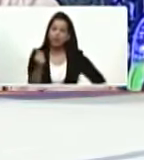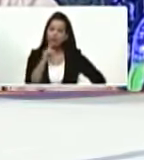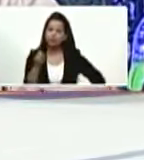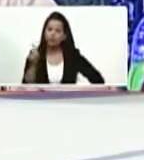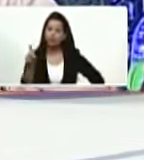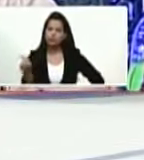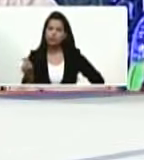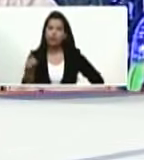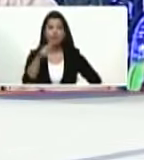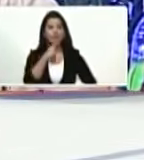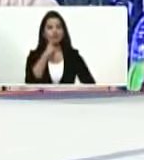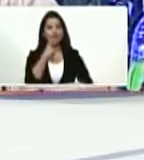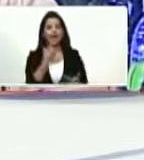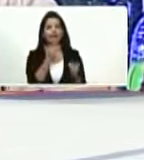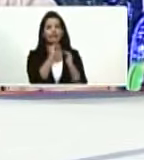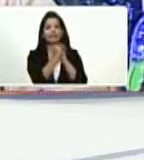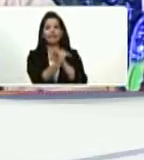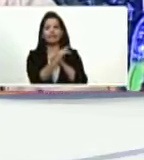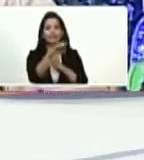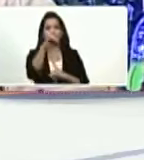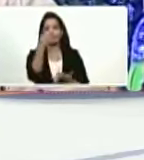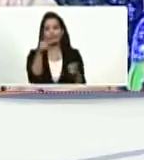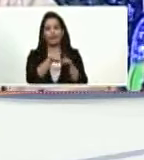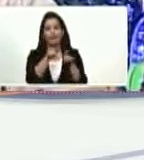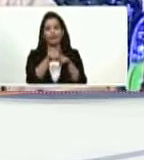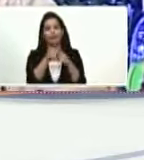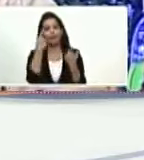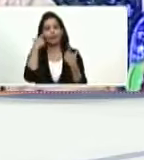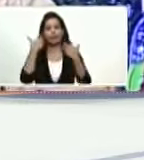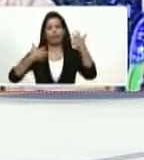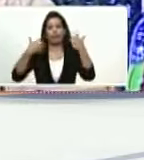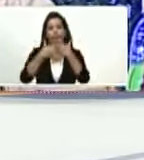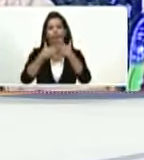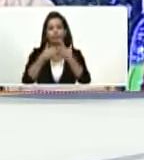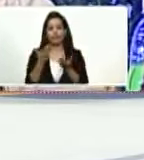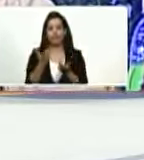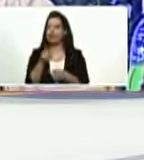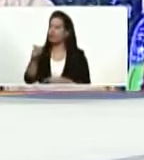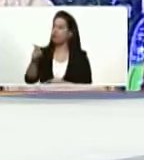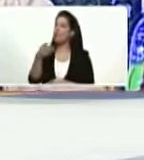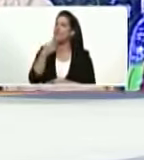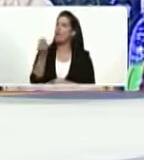¿Cuál es la inversión que necesitas para incrementar la producción?